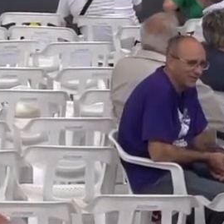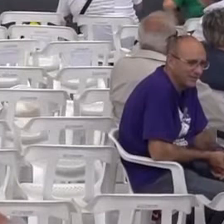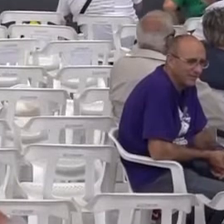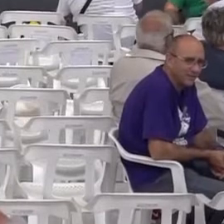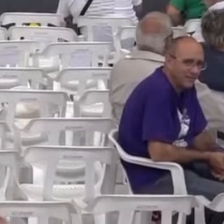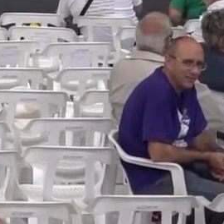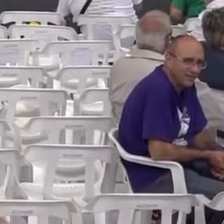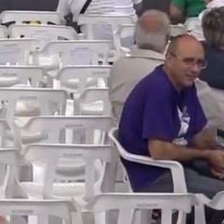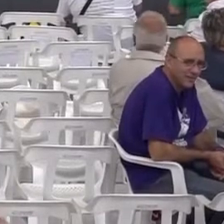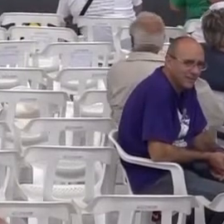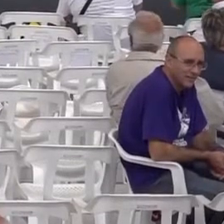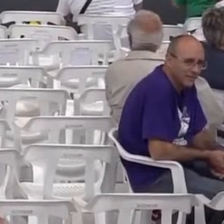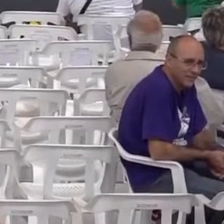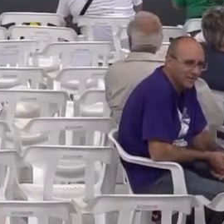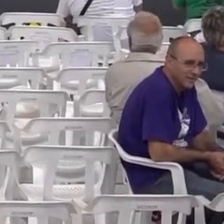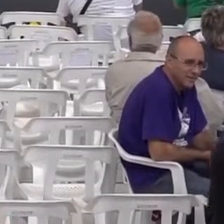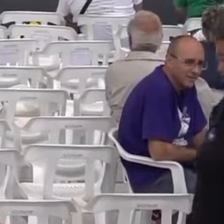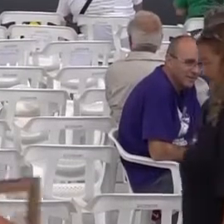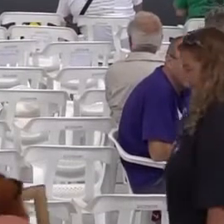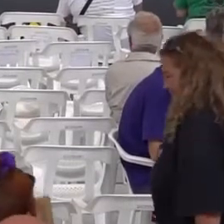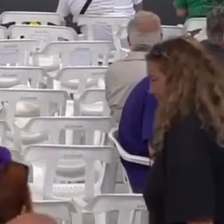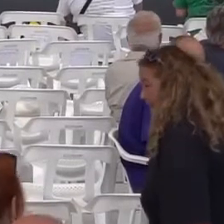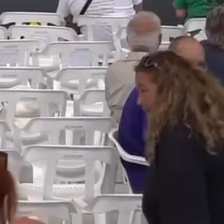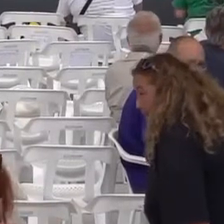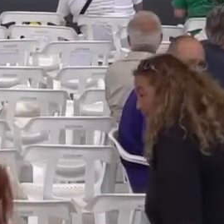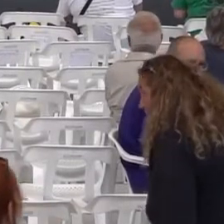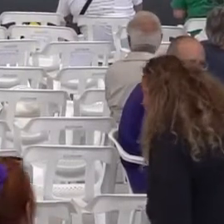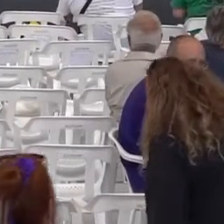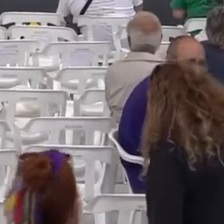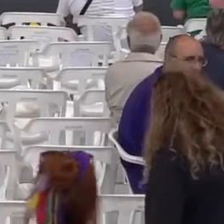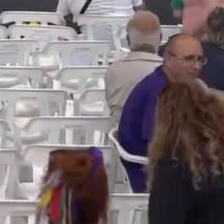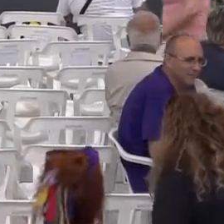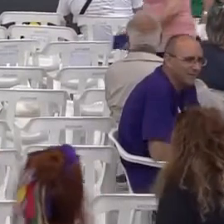Bueno, buenas tardes a todos y a todas. Como bien ha dicho